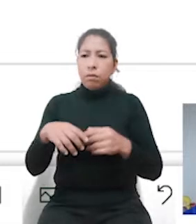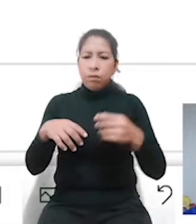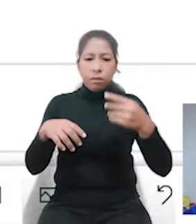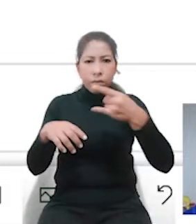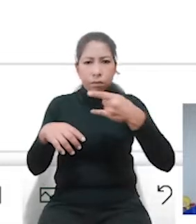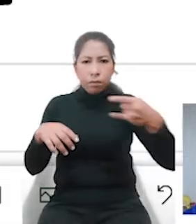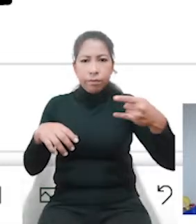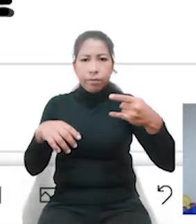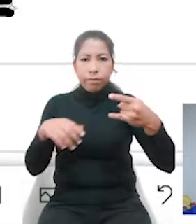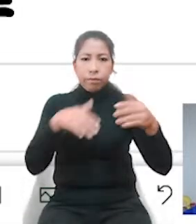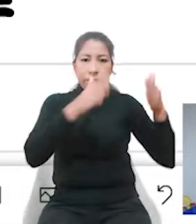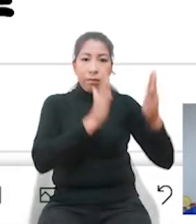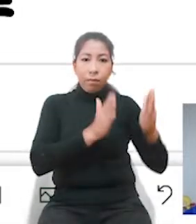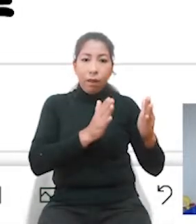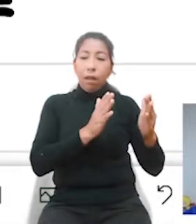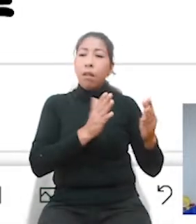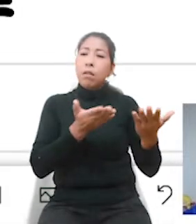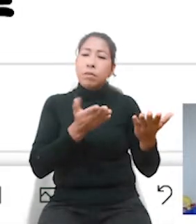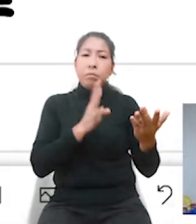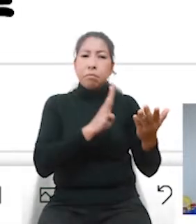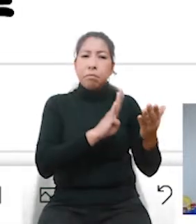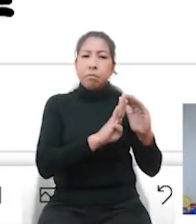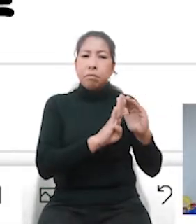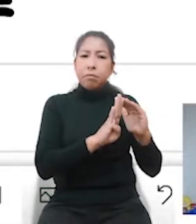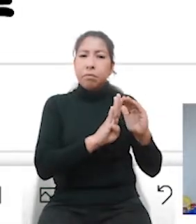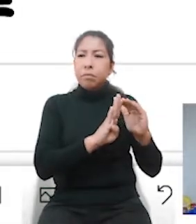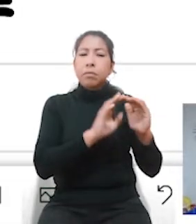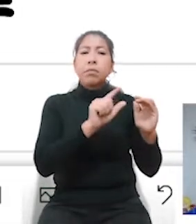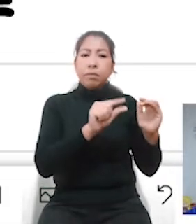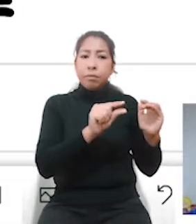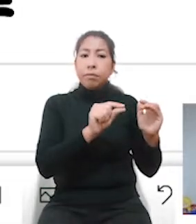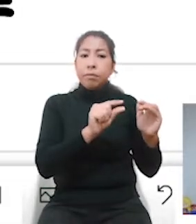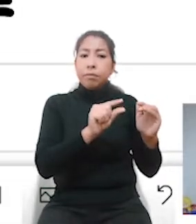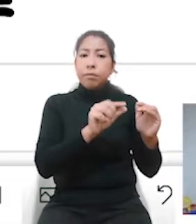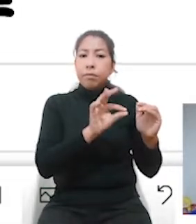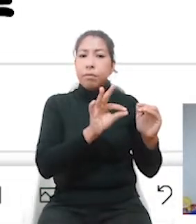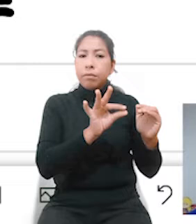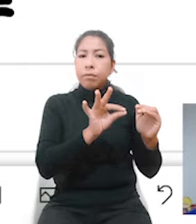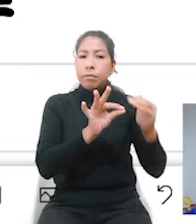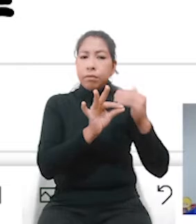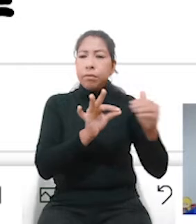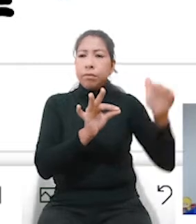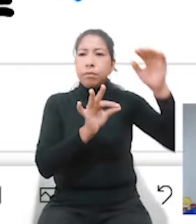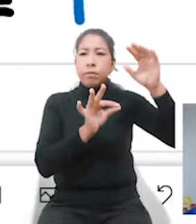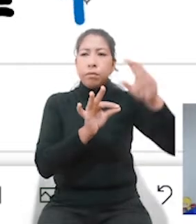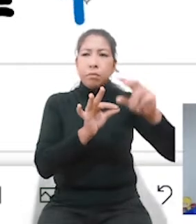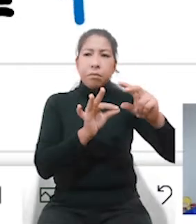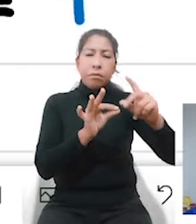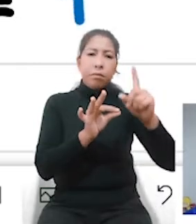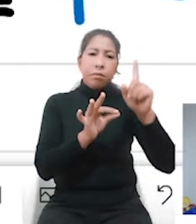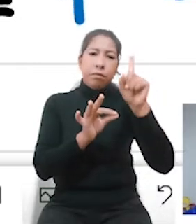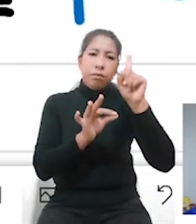4 es igual a la base, en este caso la base es 9, elevada